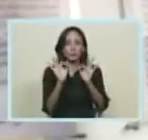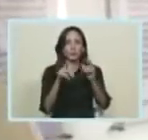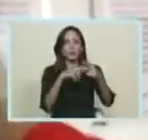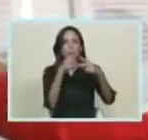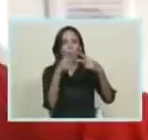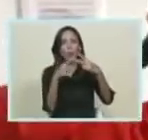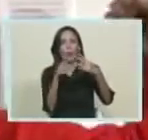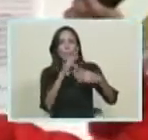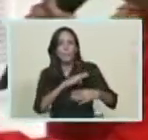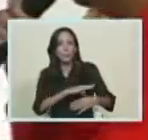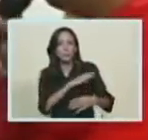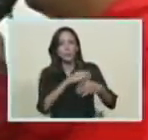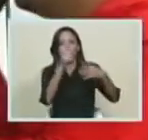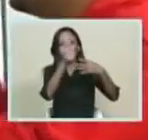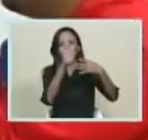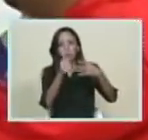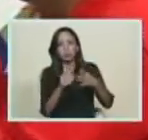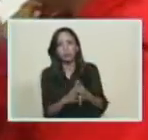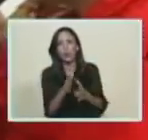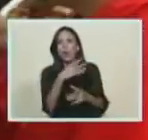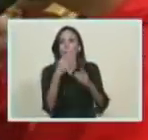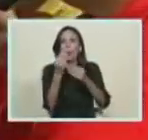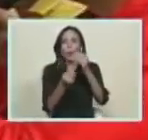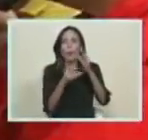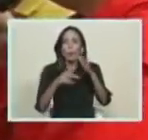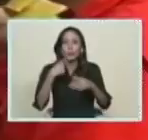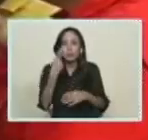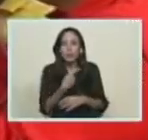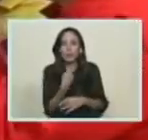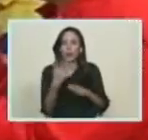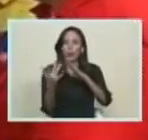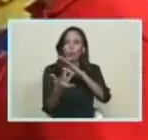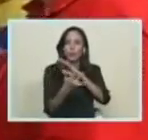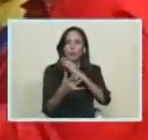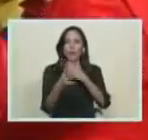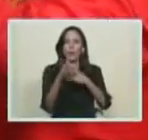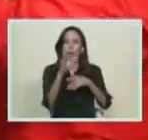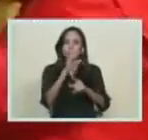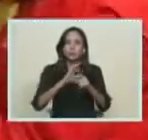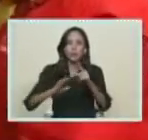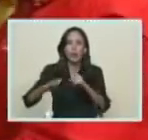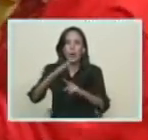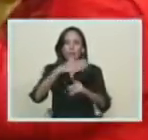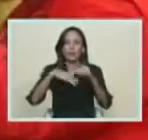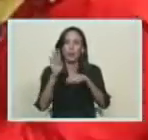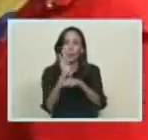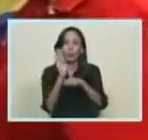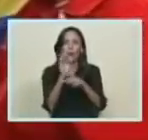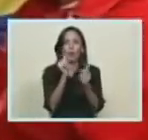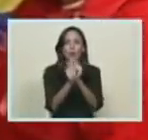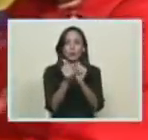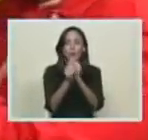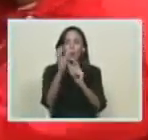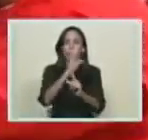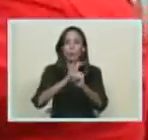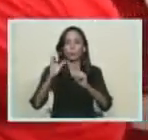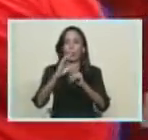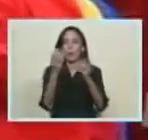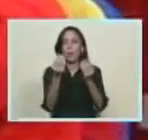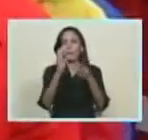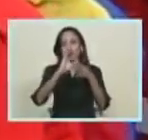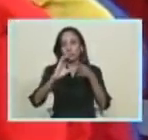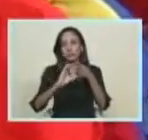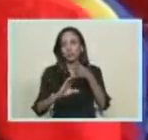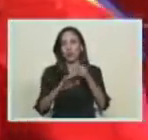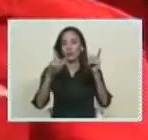juventud petrolera con el fin de brindar un desarrollo político, técnico, ecológico, deportivo y cultural,